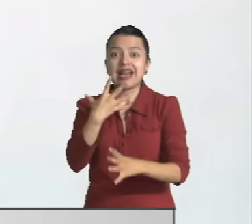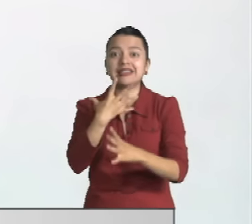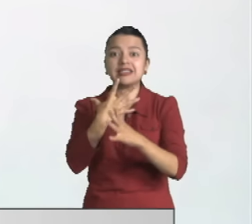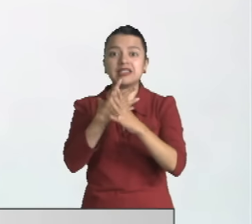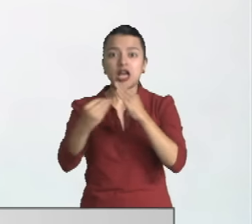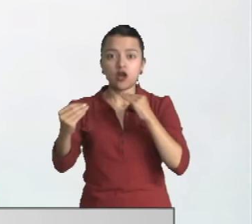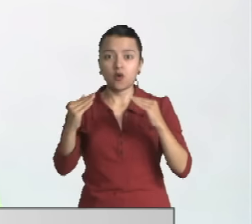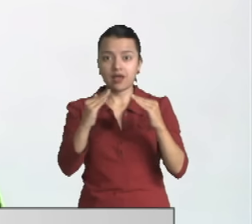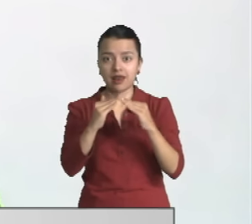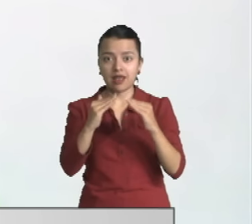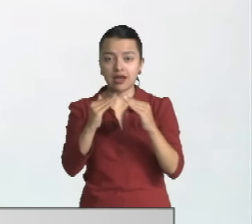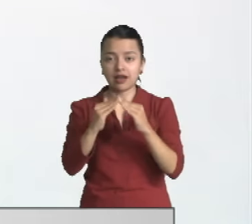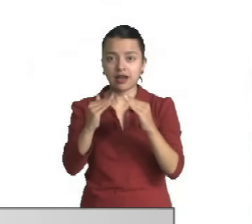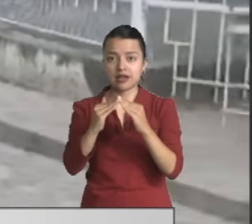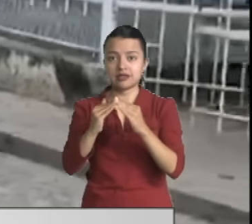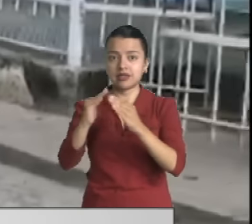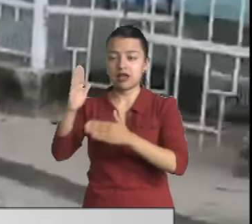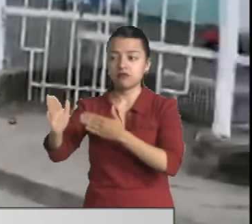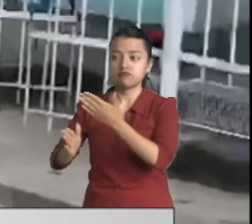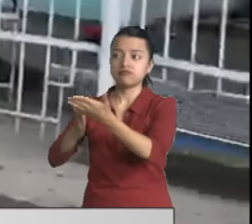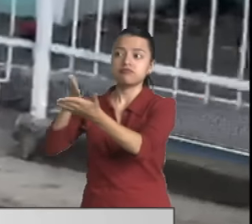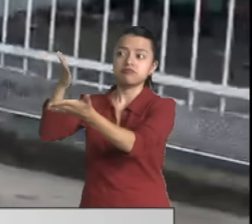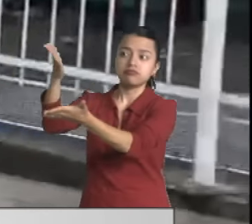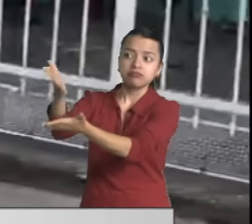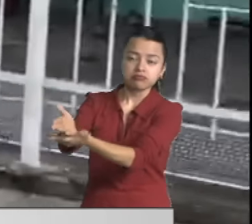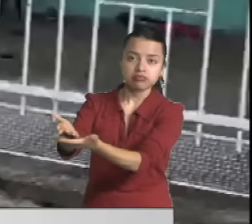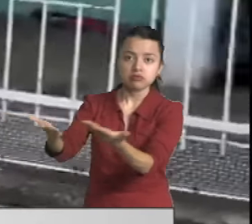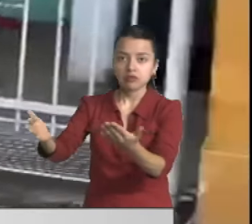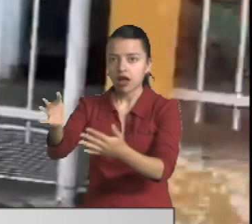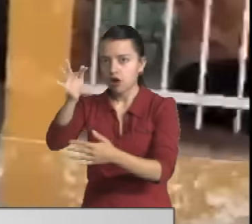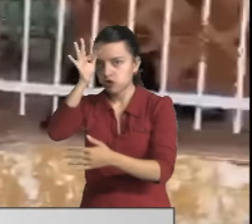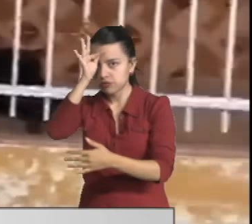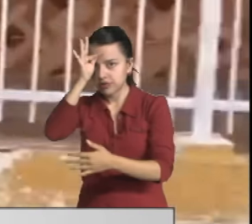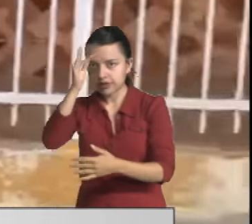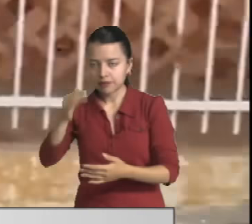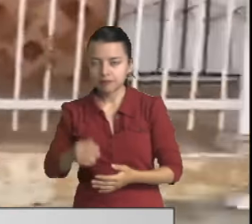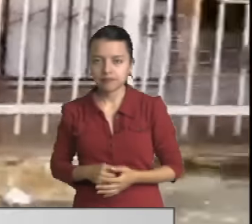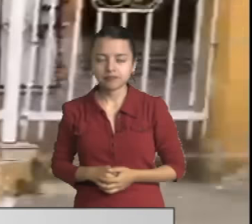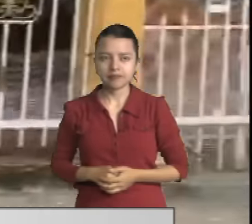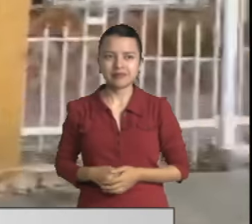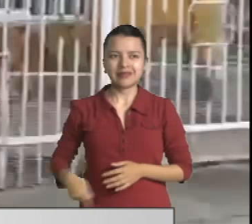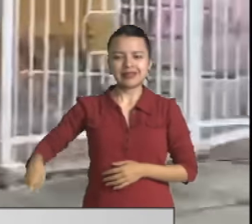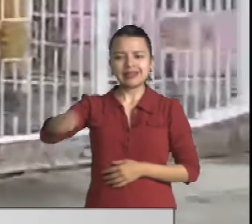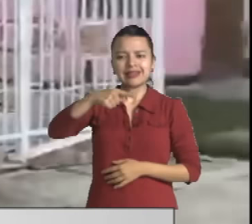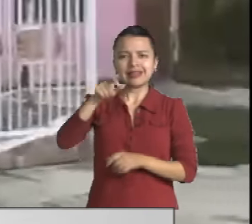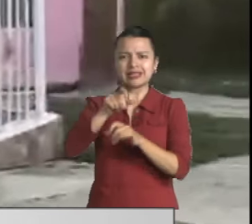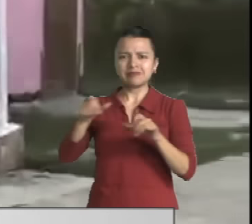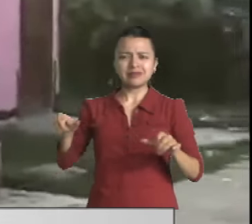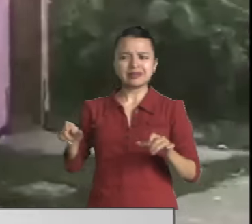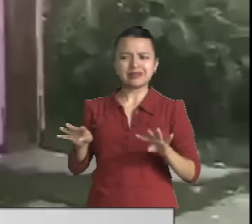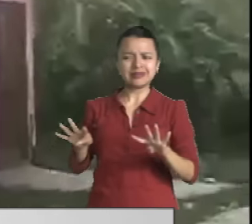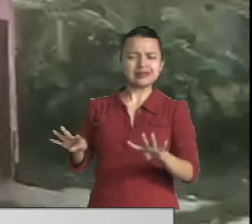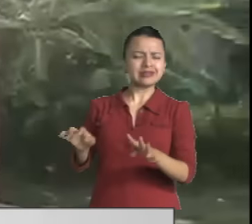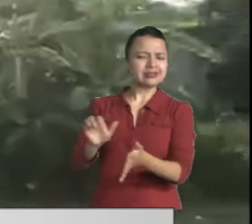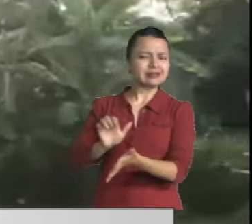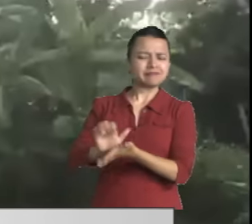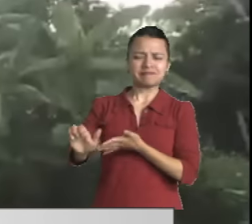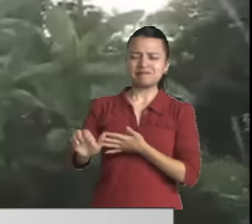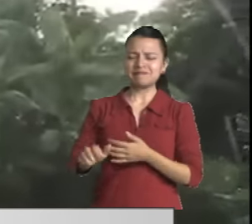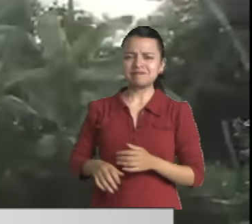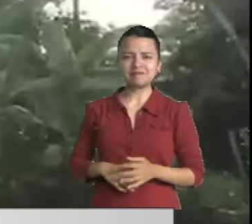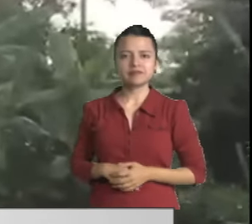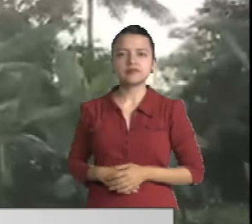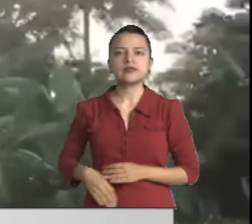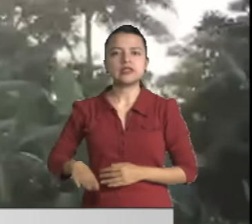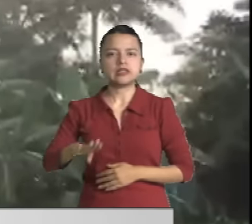su casa para recibir atención médica. El hecho ha causado consternación en la comunidad y fue rechazado por el alcalde de la